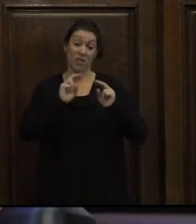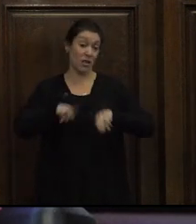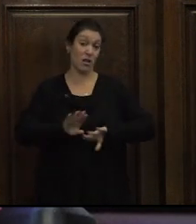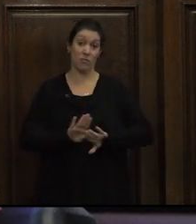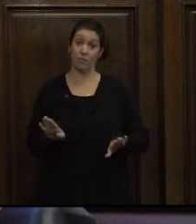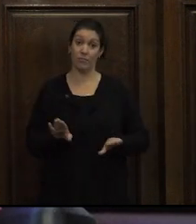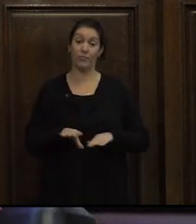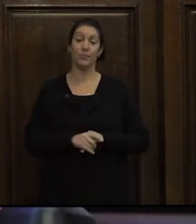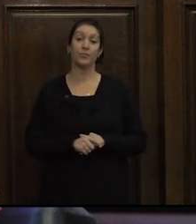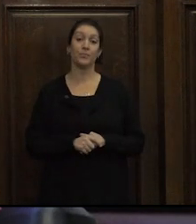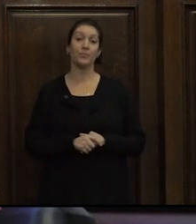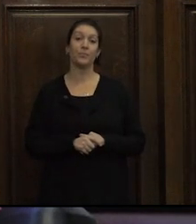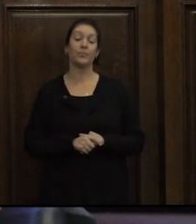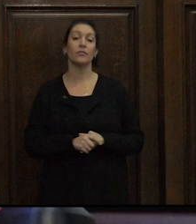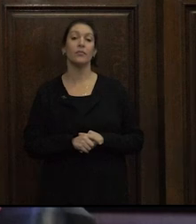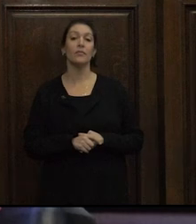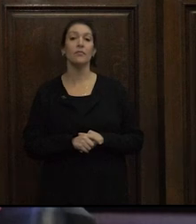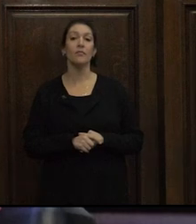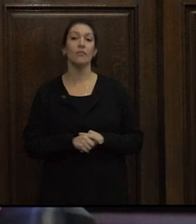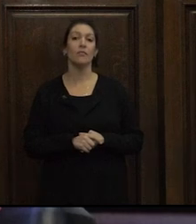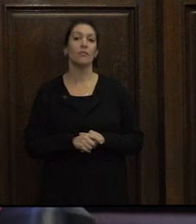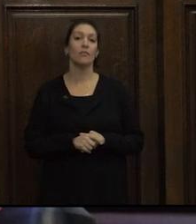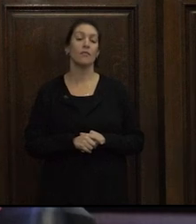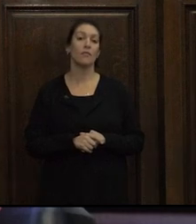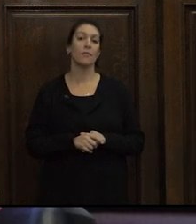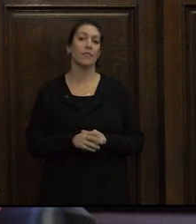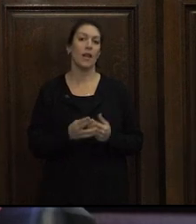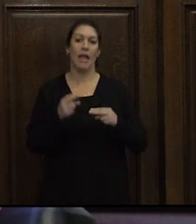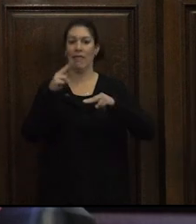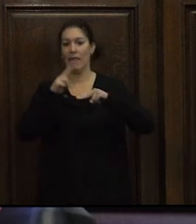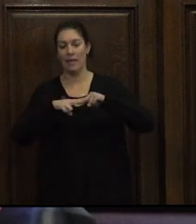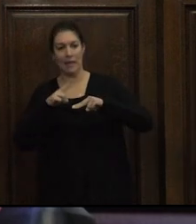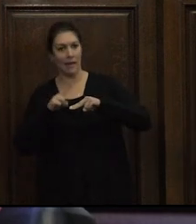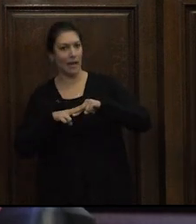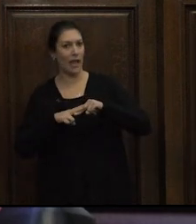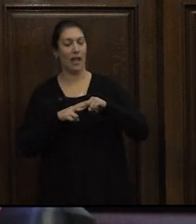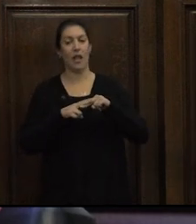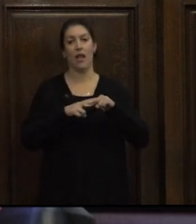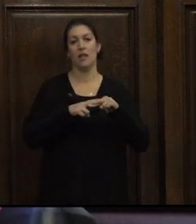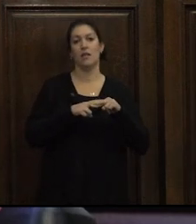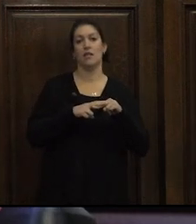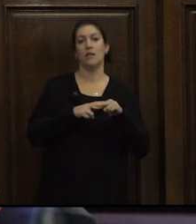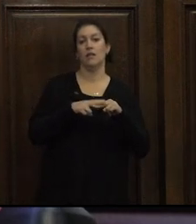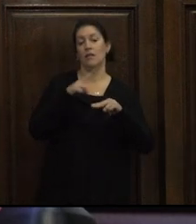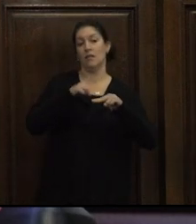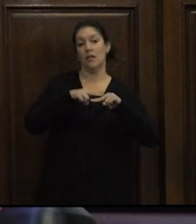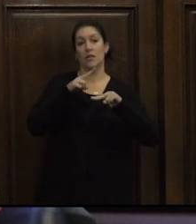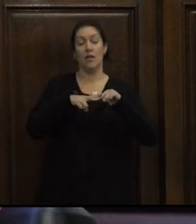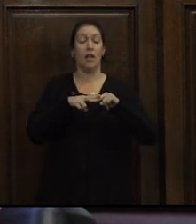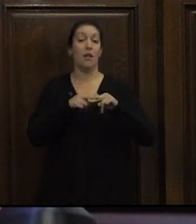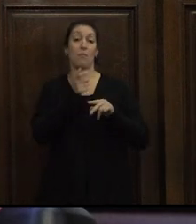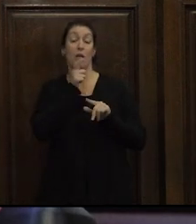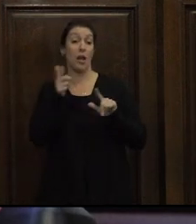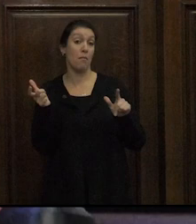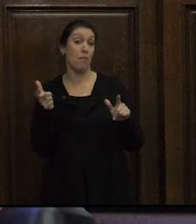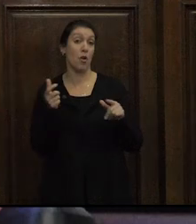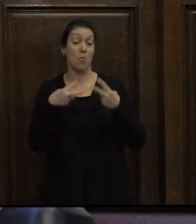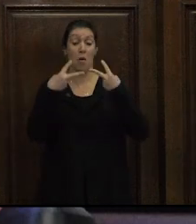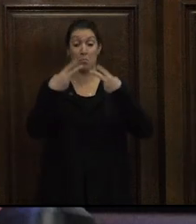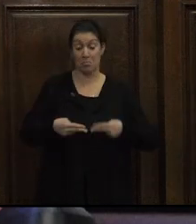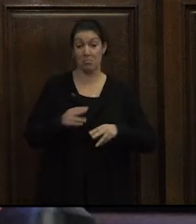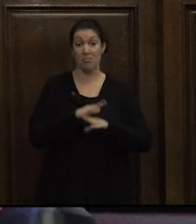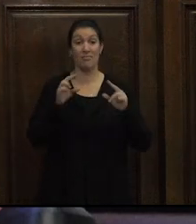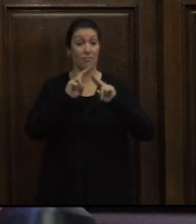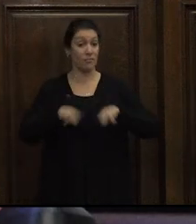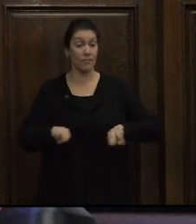eliminarlo, ¿no? Sea eliminarlo por la, como se hace en internet, con, no sé, en Brasil se llama lacração, tipo,